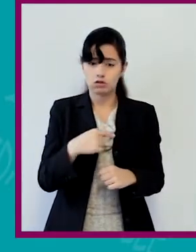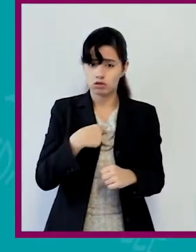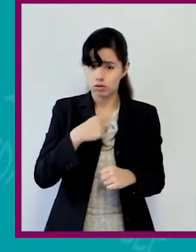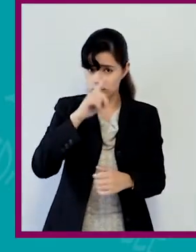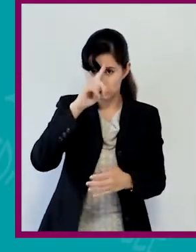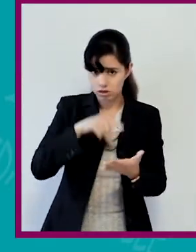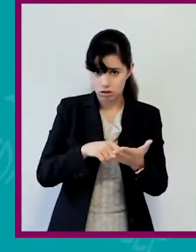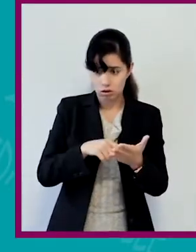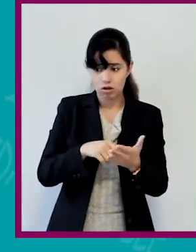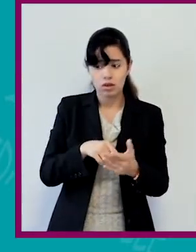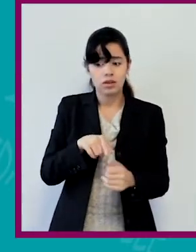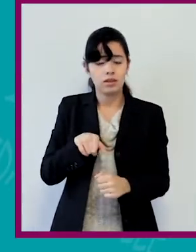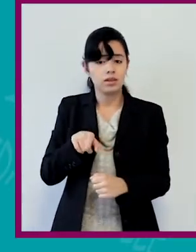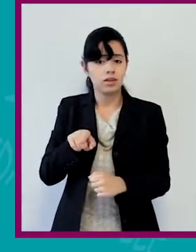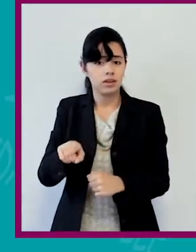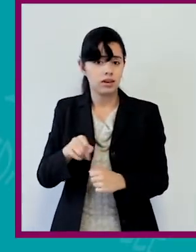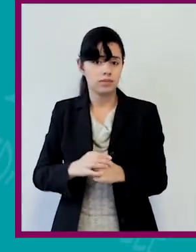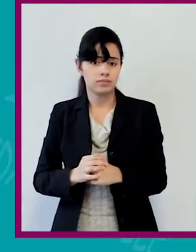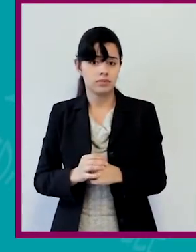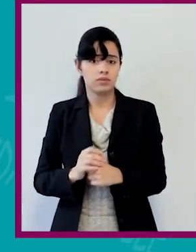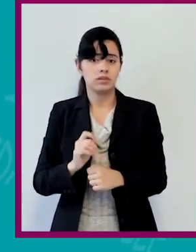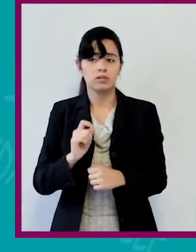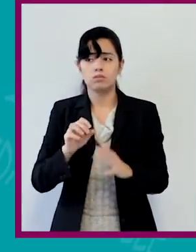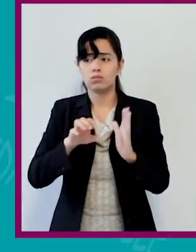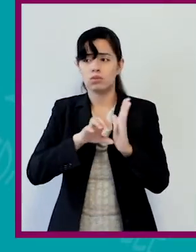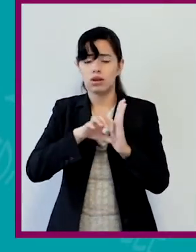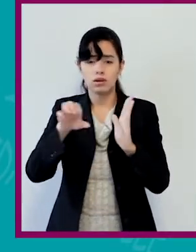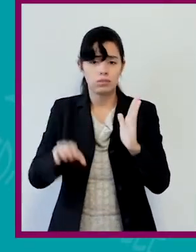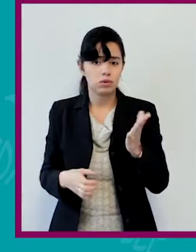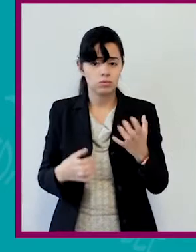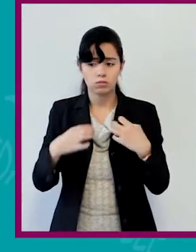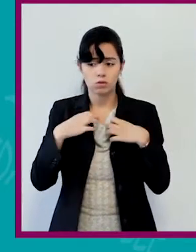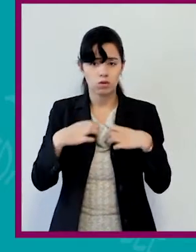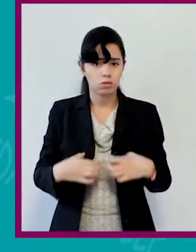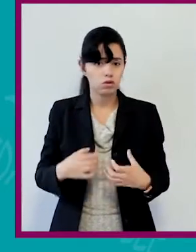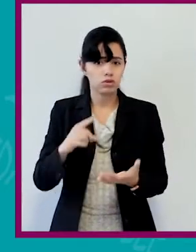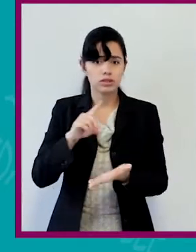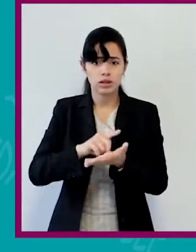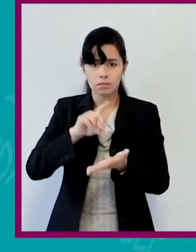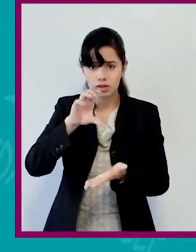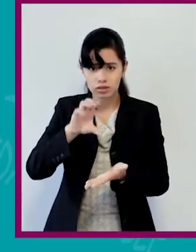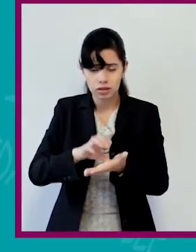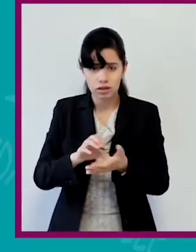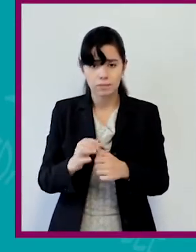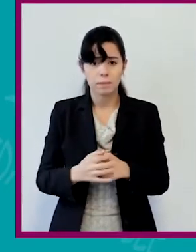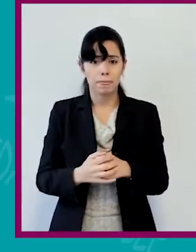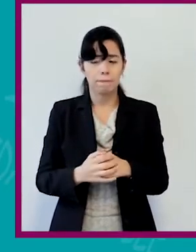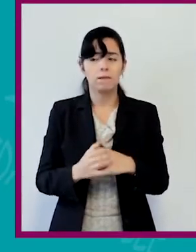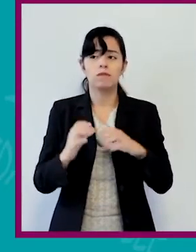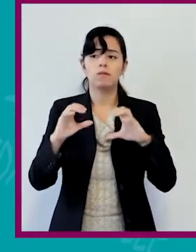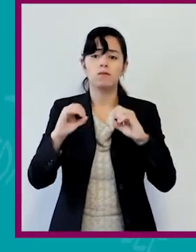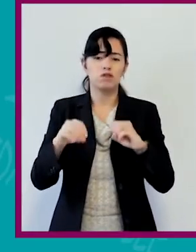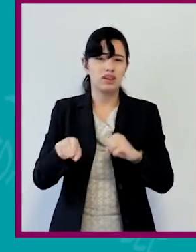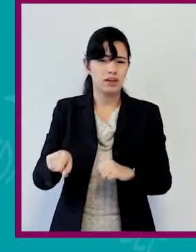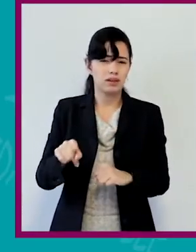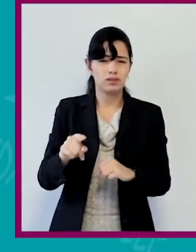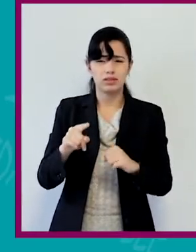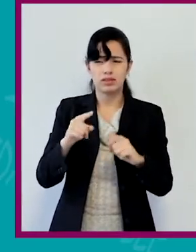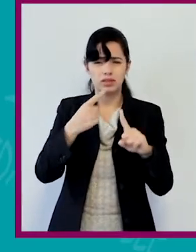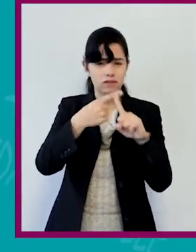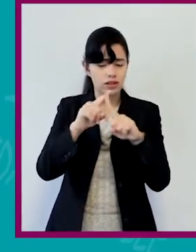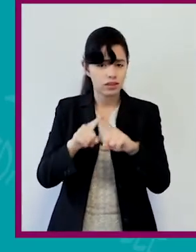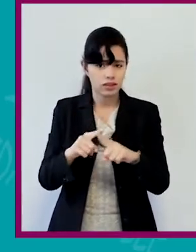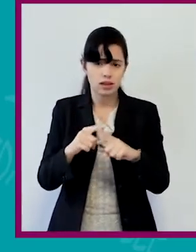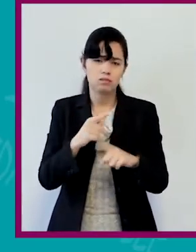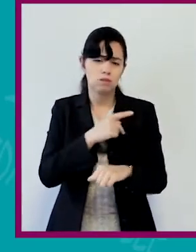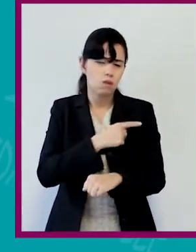a condiciones físicas o condiciones sociales de las personas. No hay